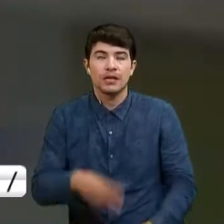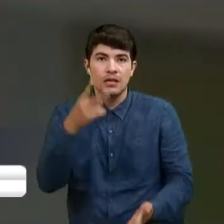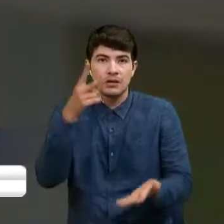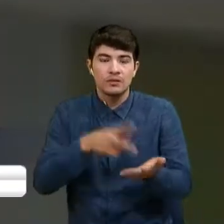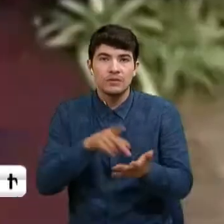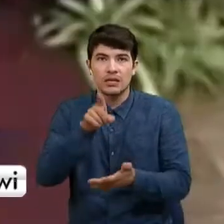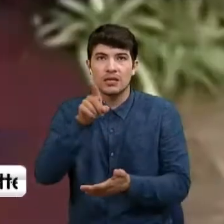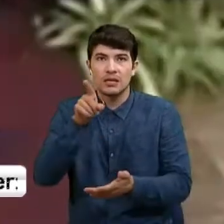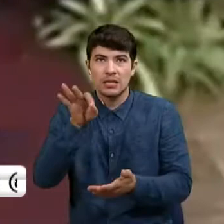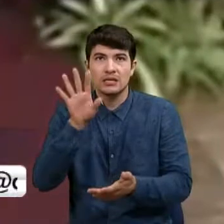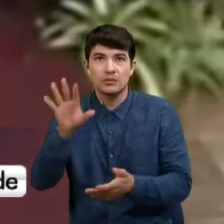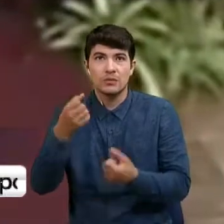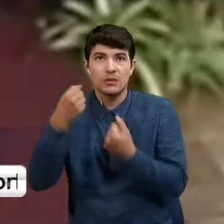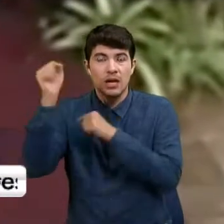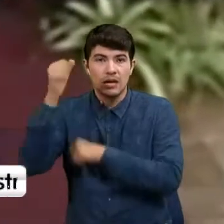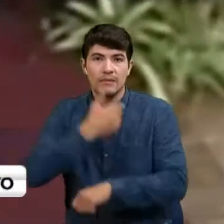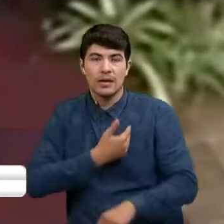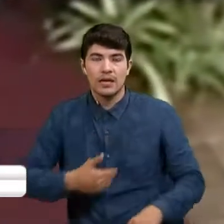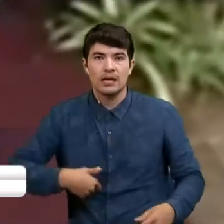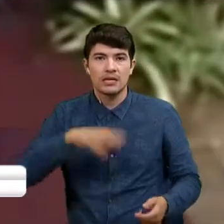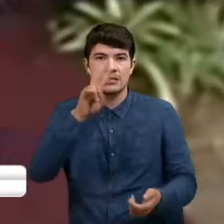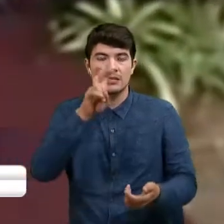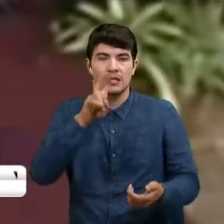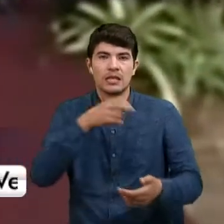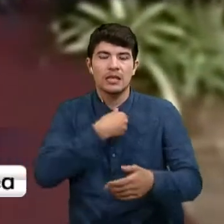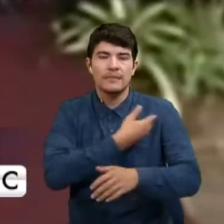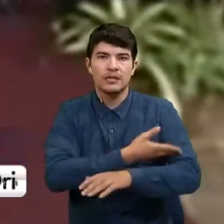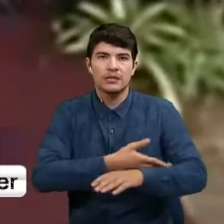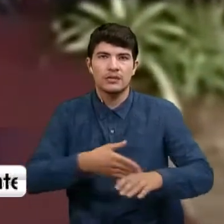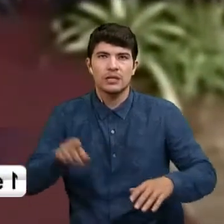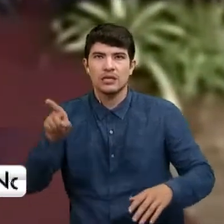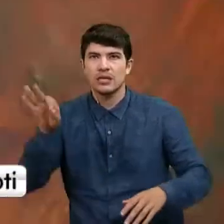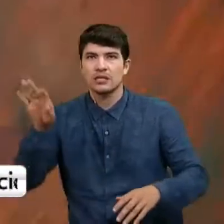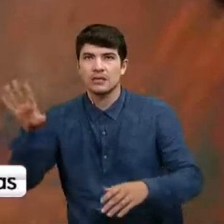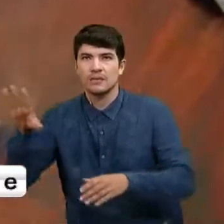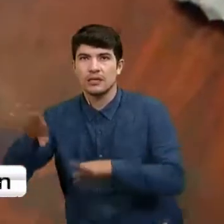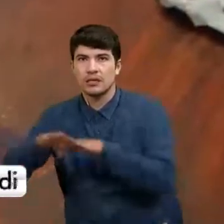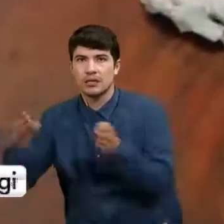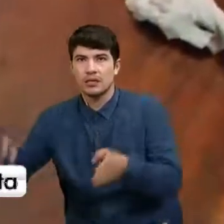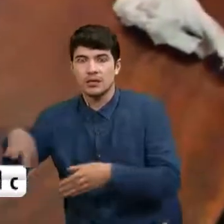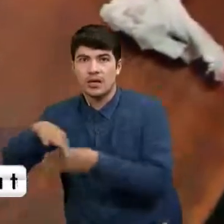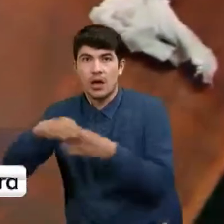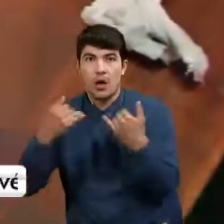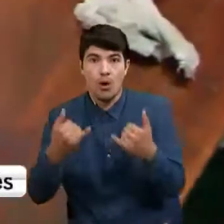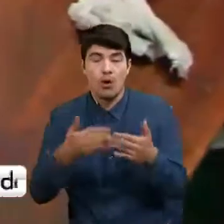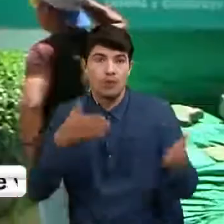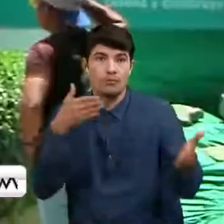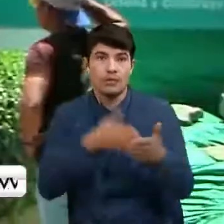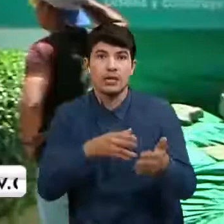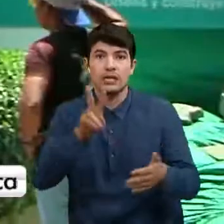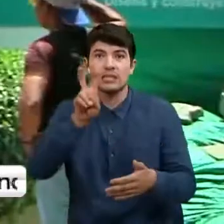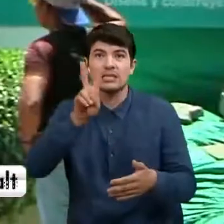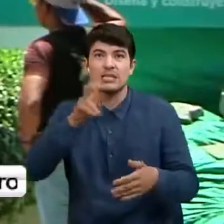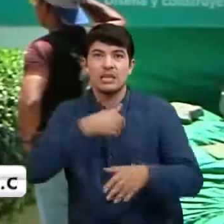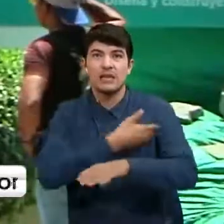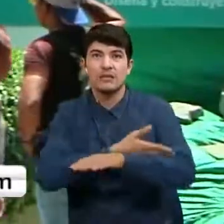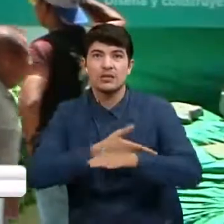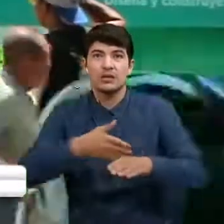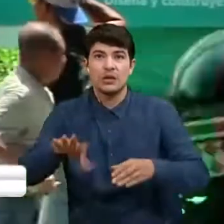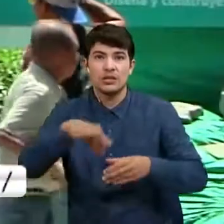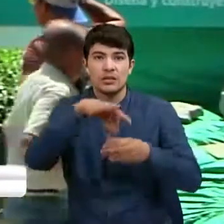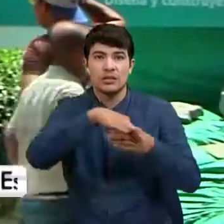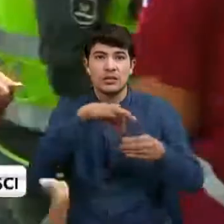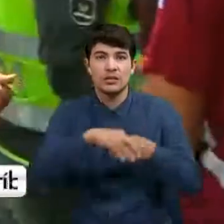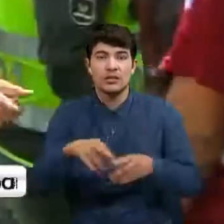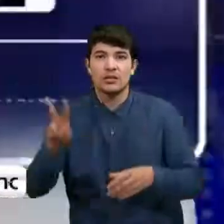nicolás madrugan a la presidencia con 7 millones y medio de votos y 13.000 urnas disponibles hoy la oposición logra más de 7 millones de votos con